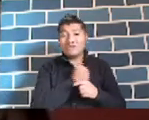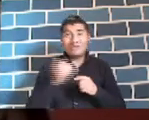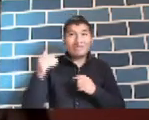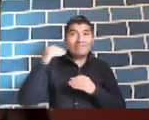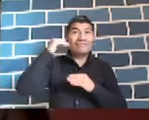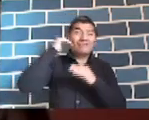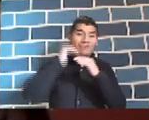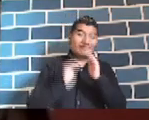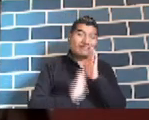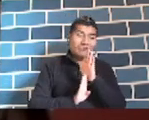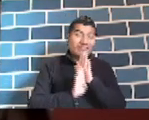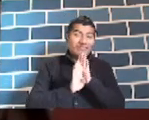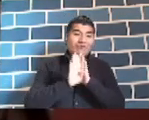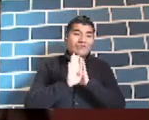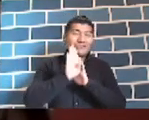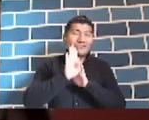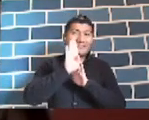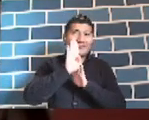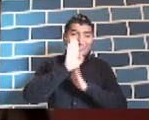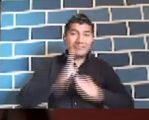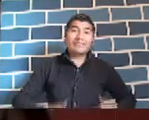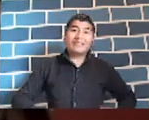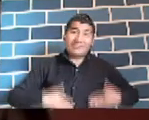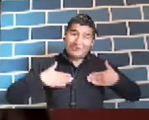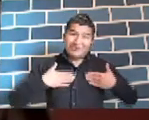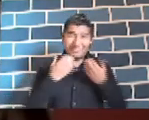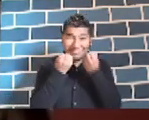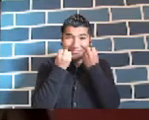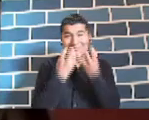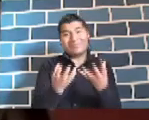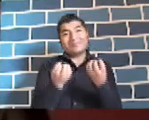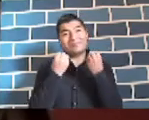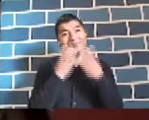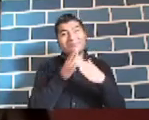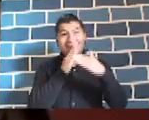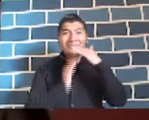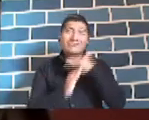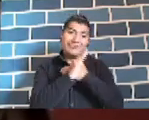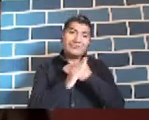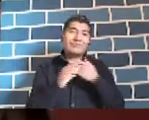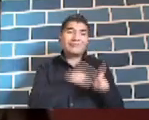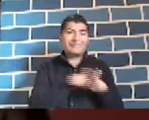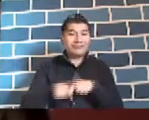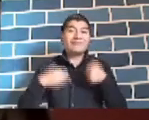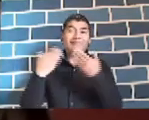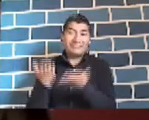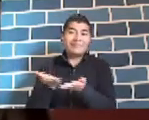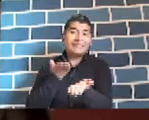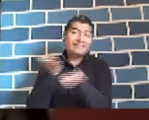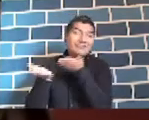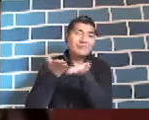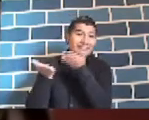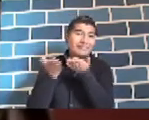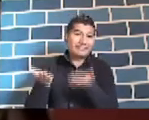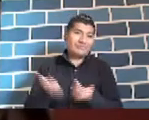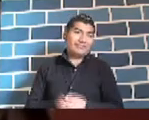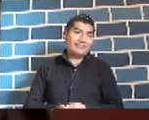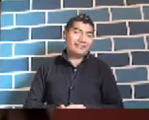debe ser vivida con toda con total humildad y también ponerla al servicio de los demás